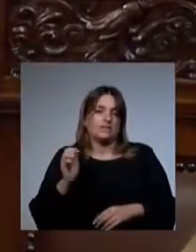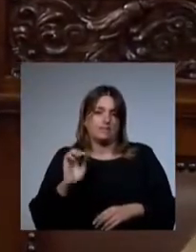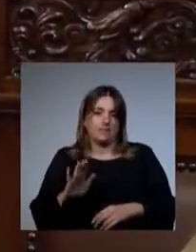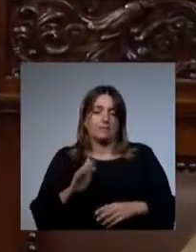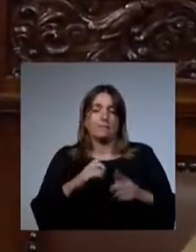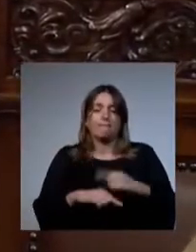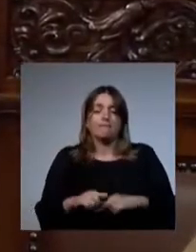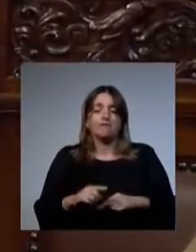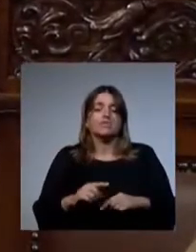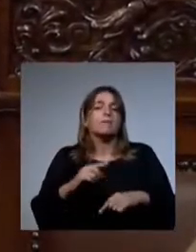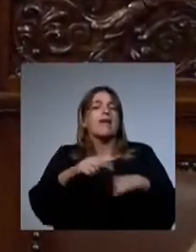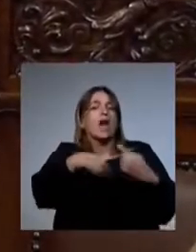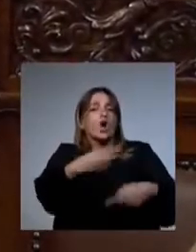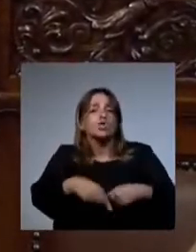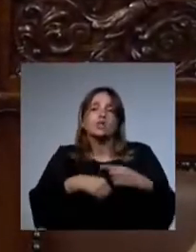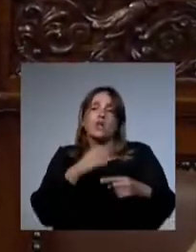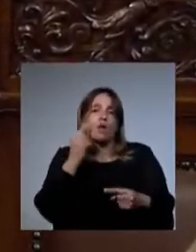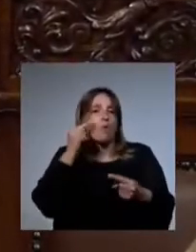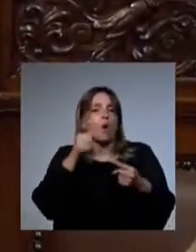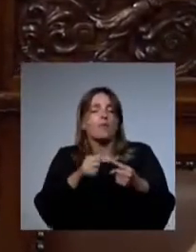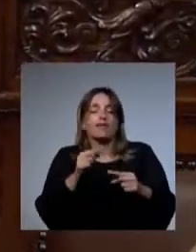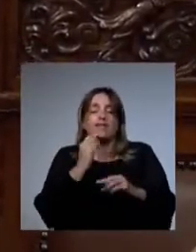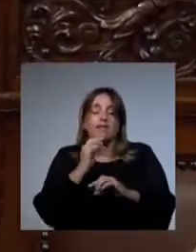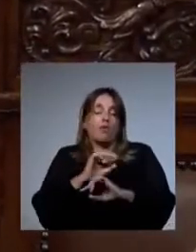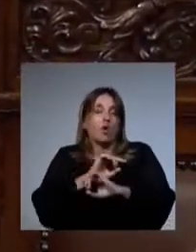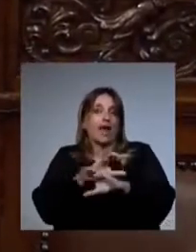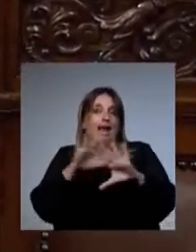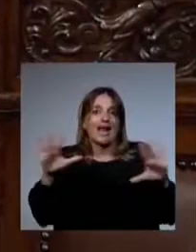Y para mantener un rumbo claro